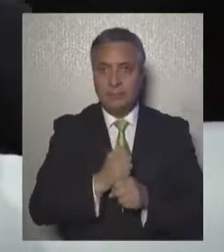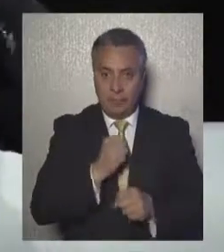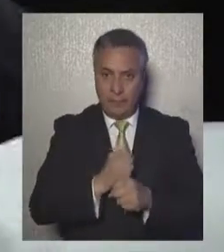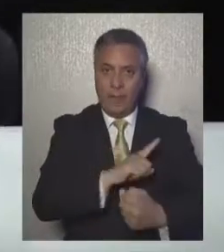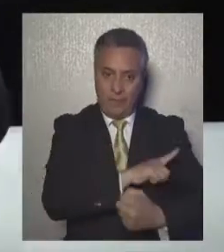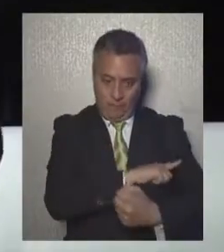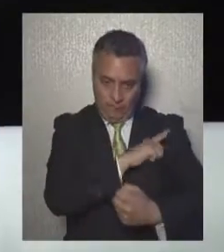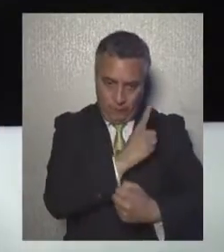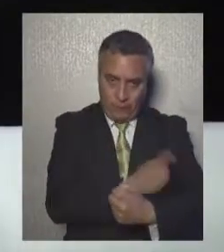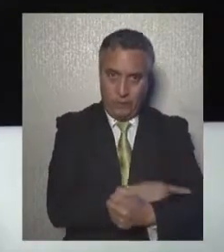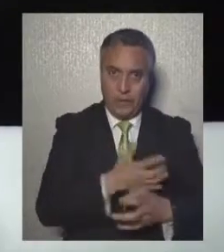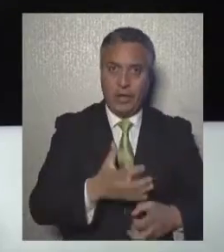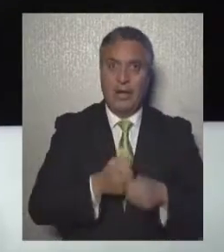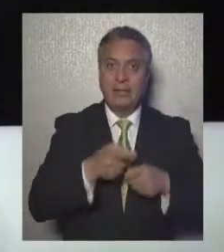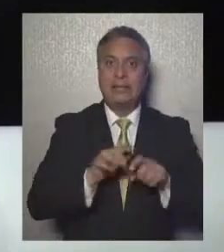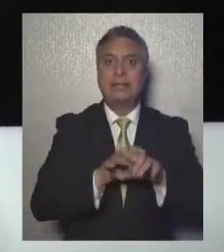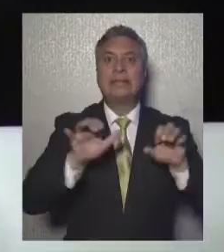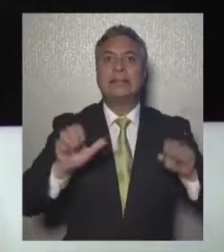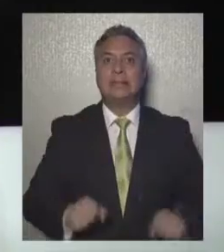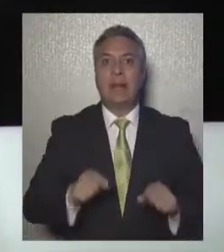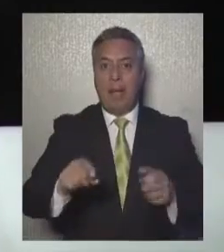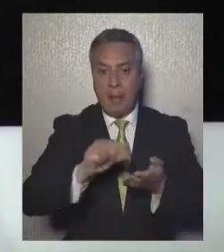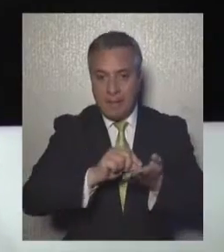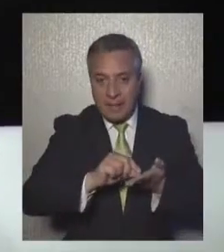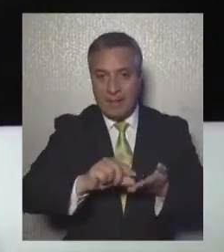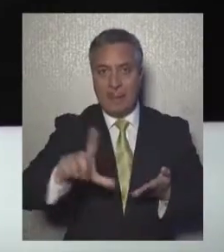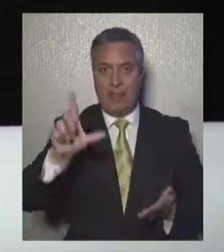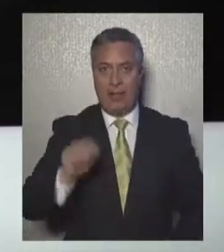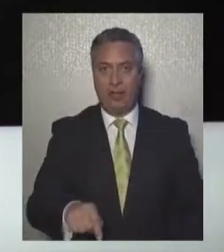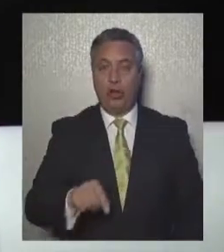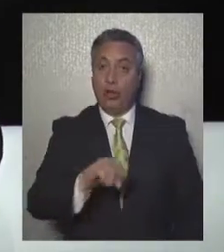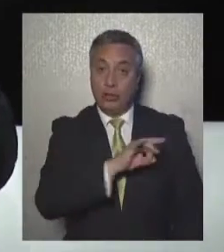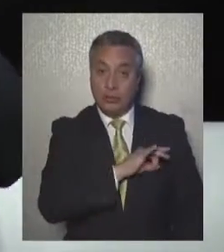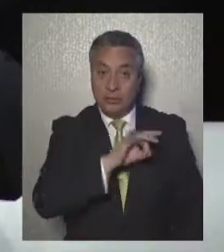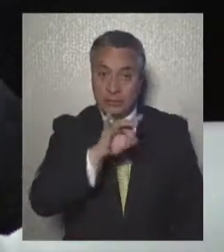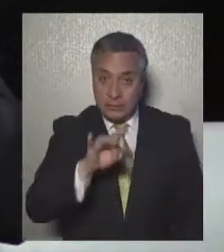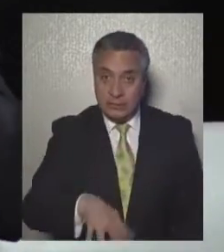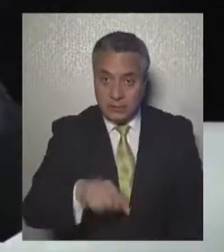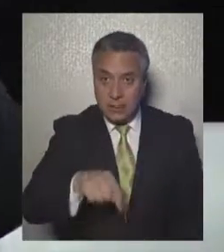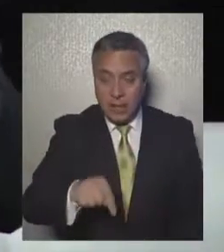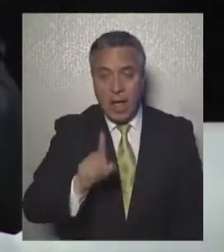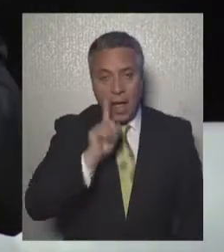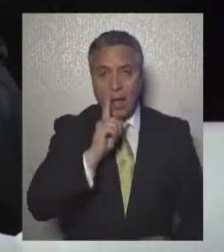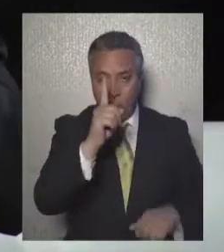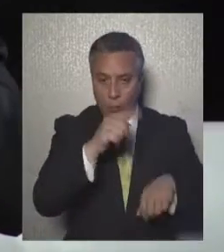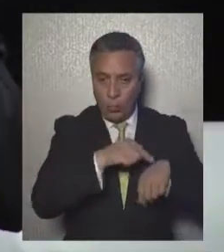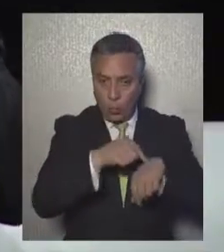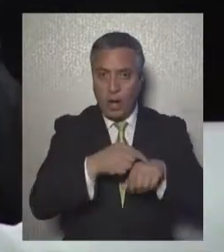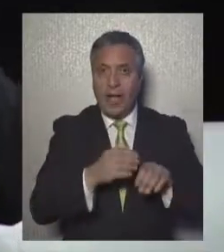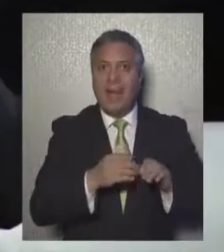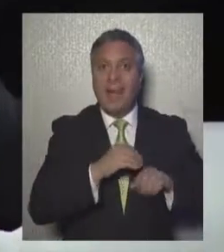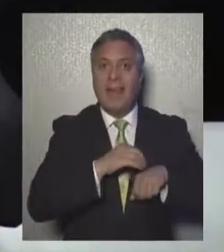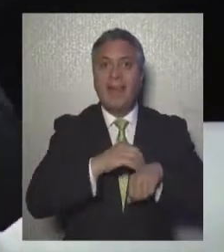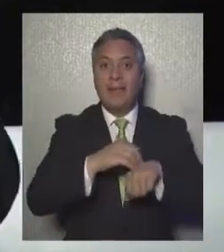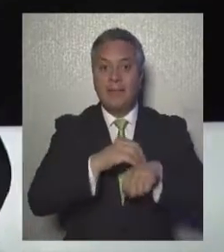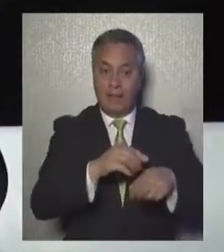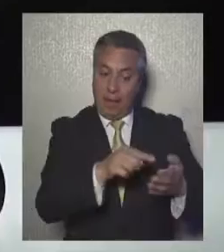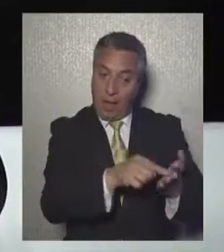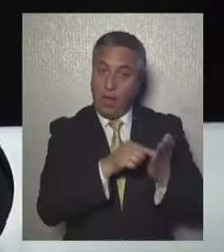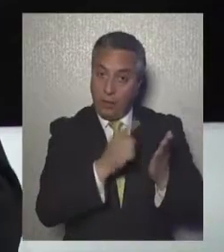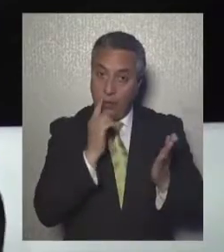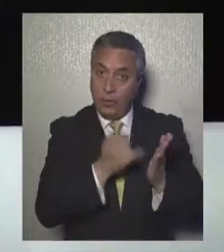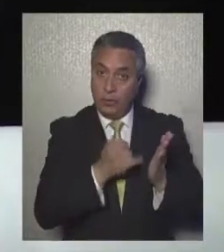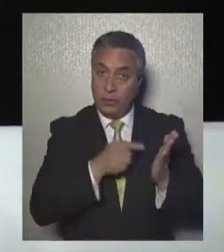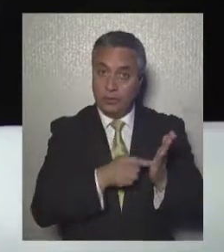un ecosistema de emprendimiento dinámico y Chile, hay un indicador mundial, que es